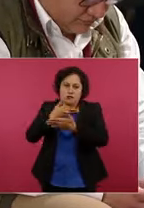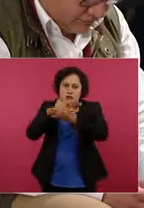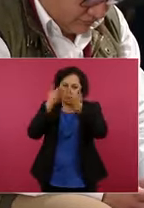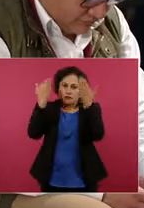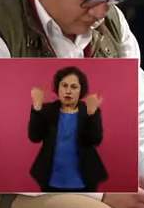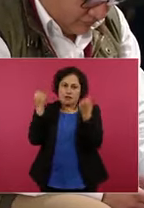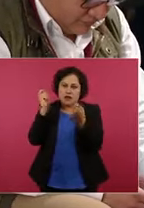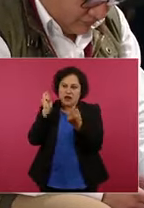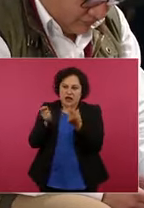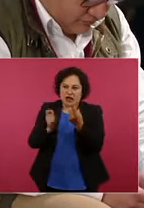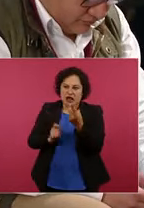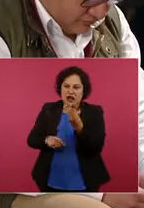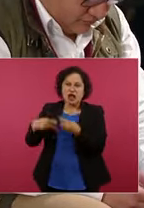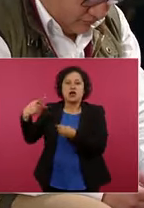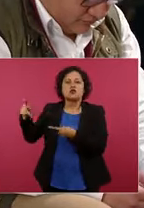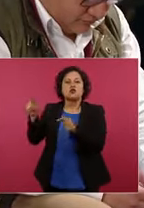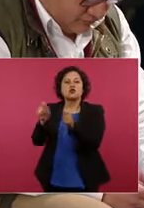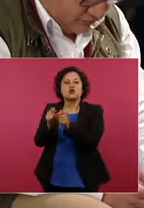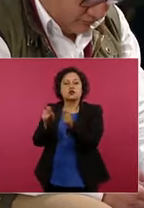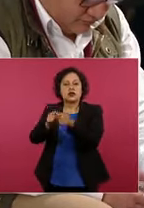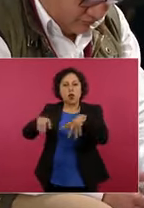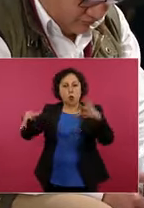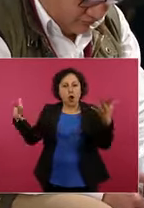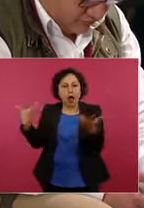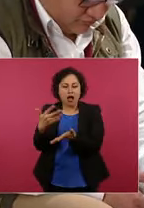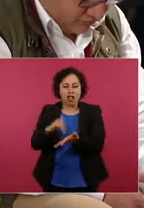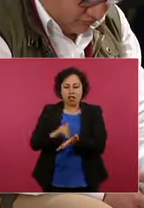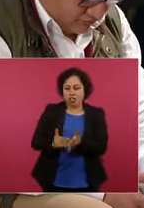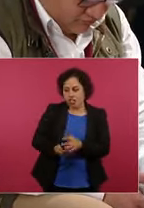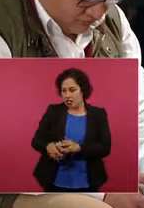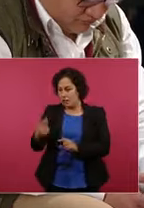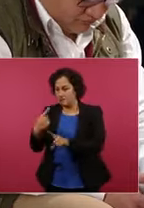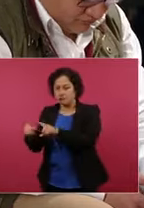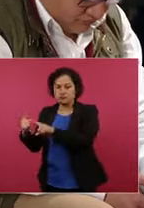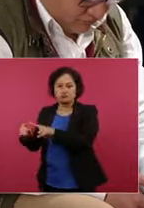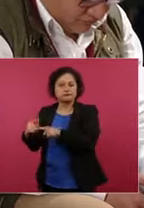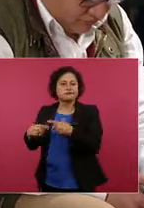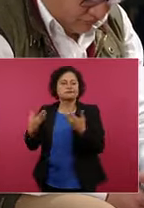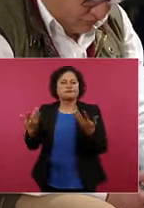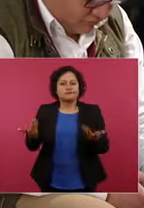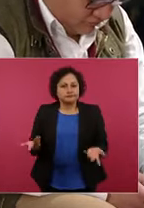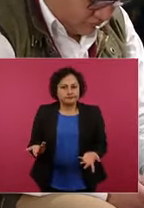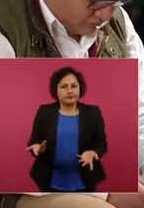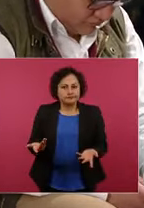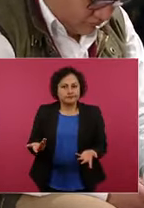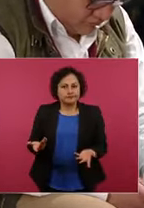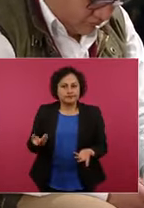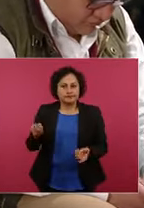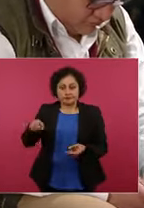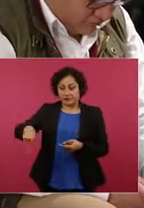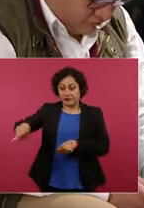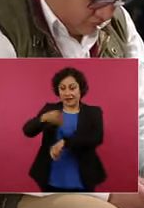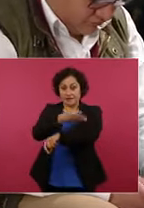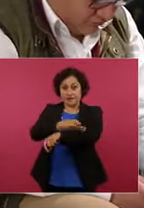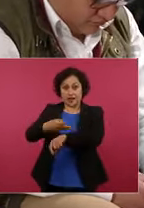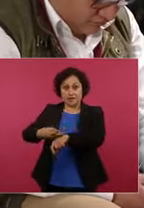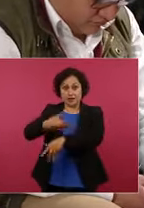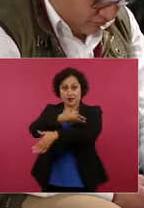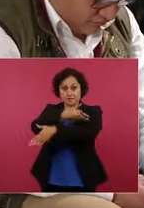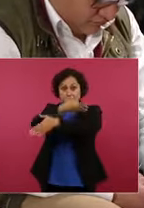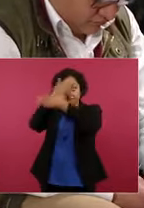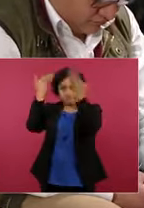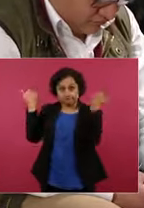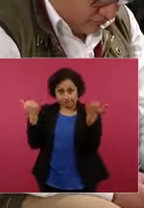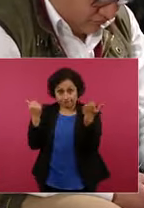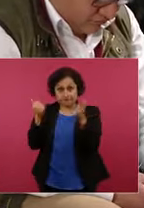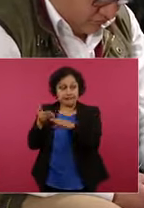su tío hizo, que incluso ha dispuesto a espaldas de ellos de muchas cosas, y ella